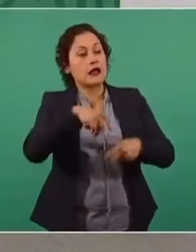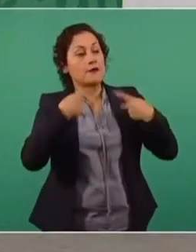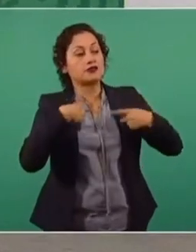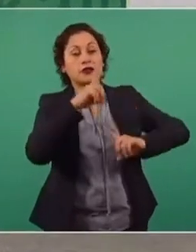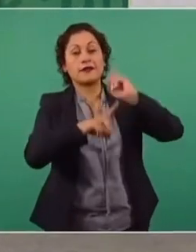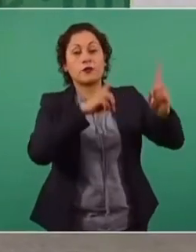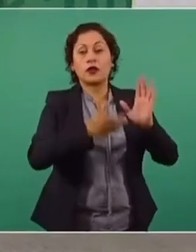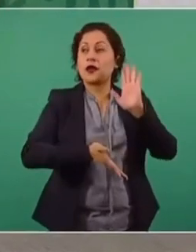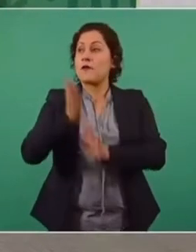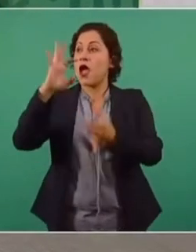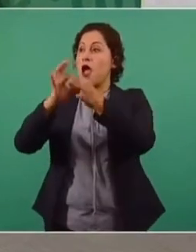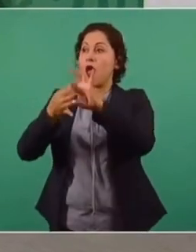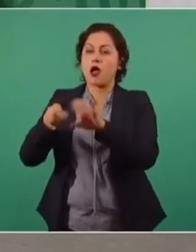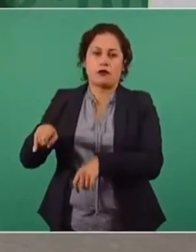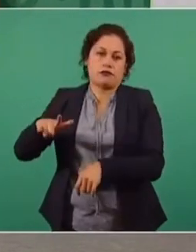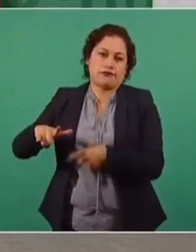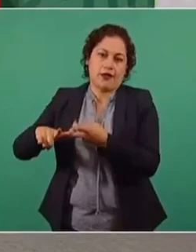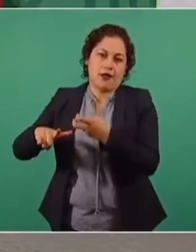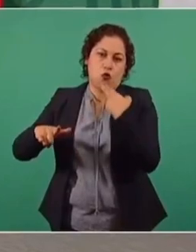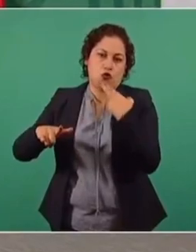deportistas, ¿no?, en el avión.